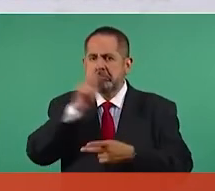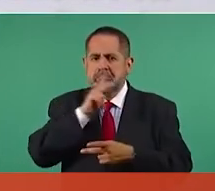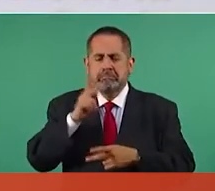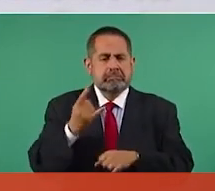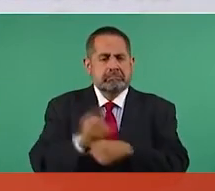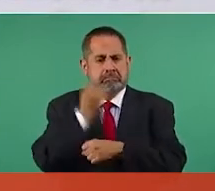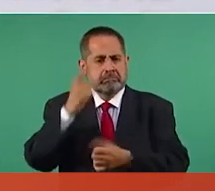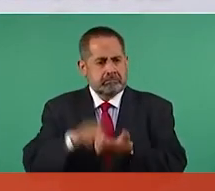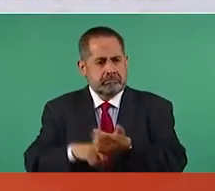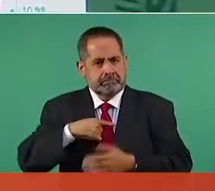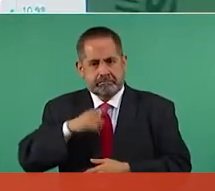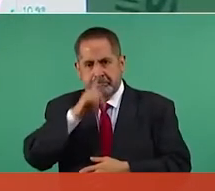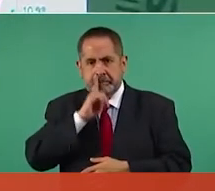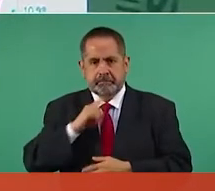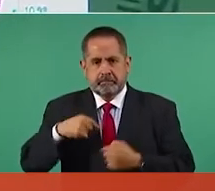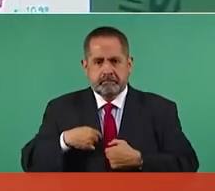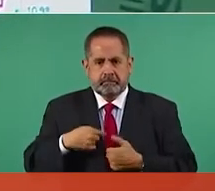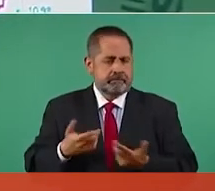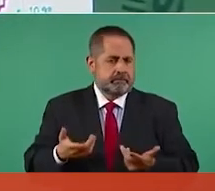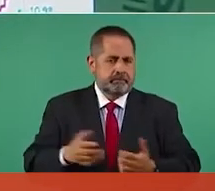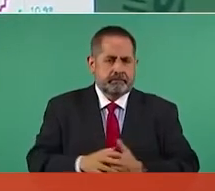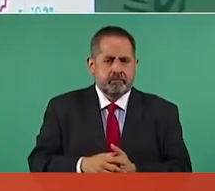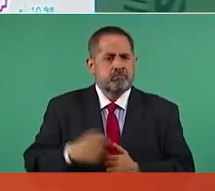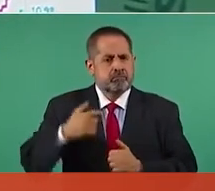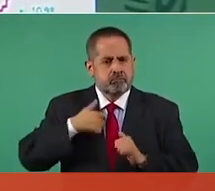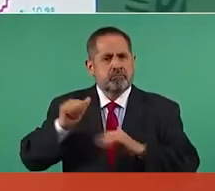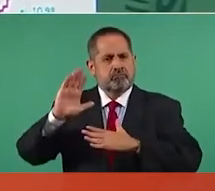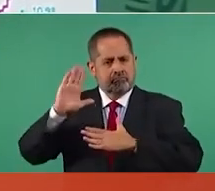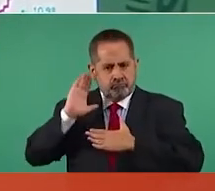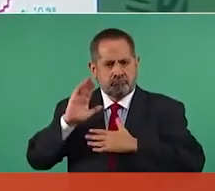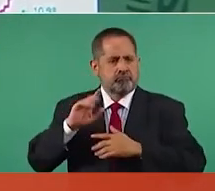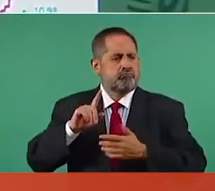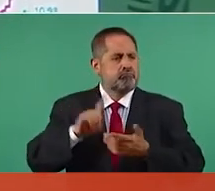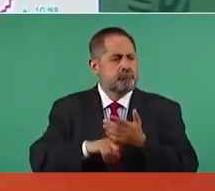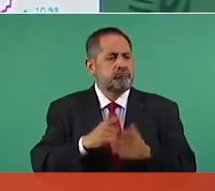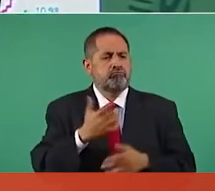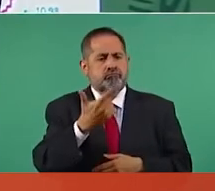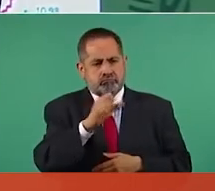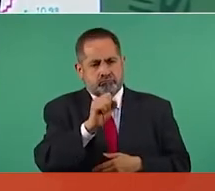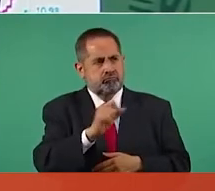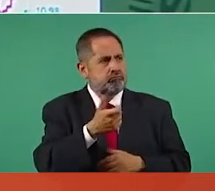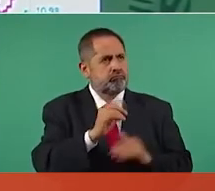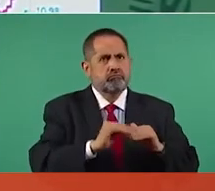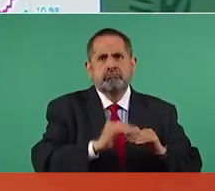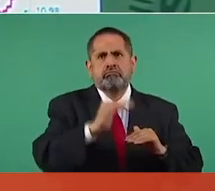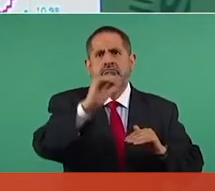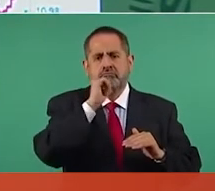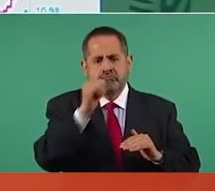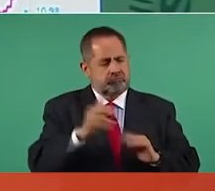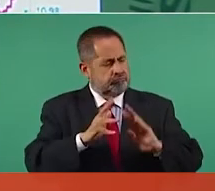como mentiroso. Hice el compromiso de que no iba a aumentar el precio